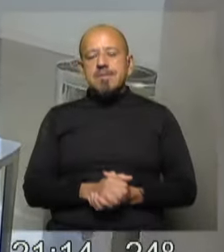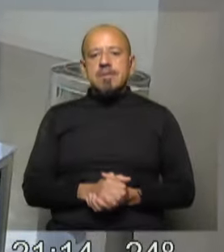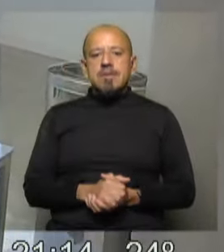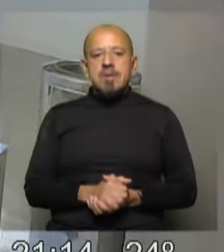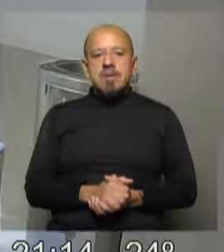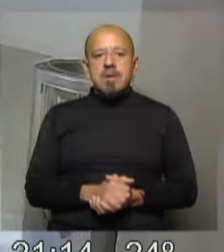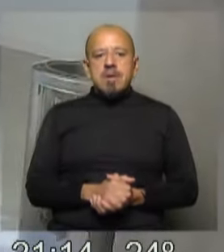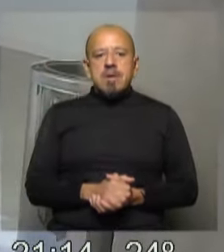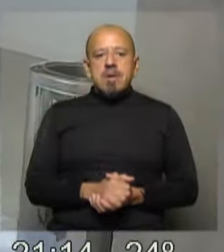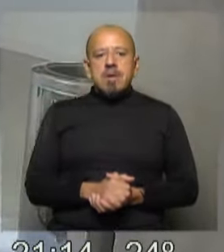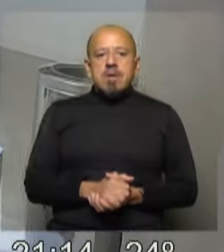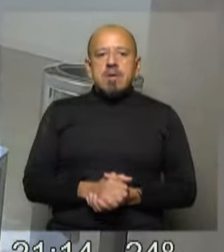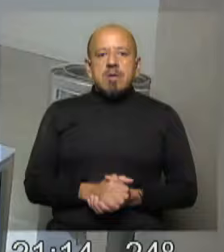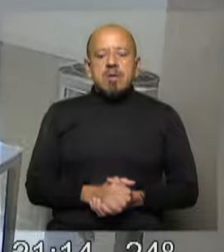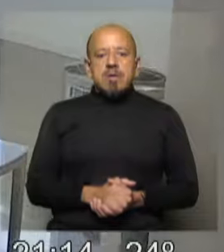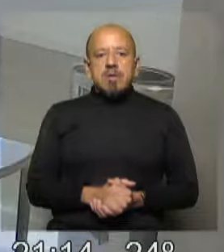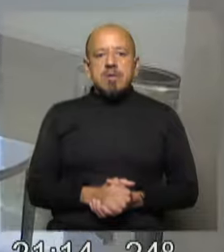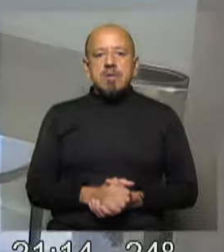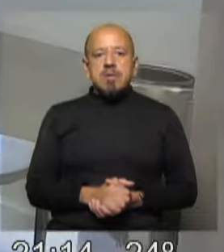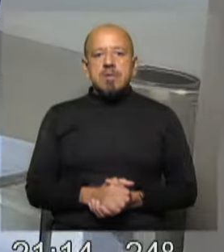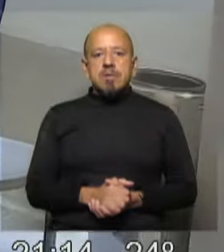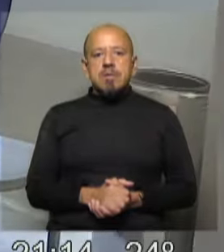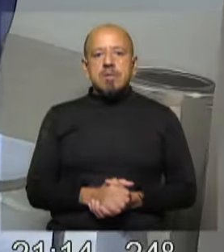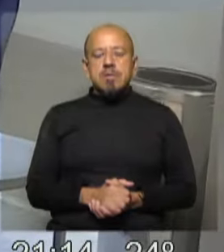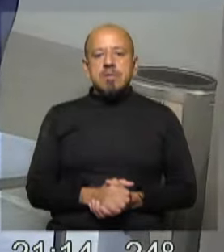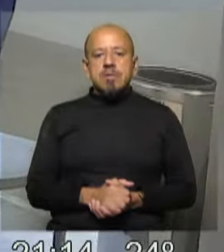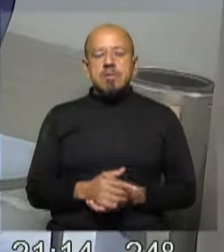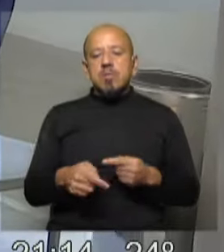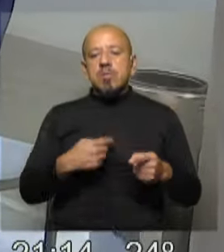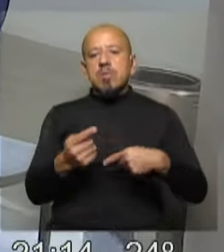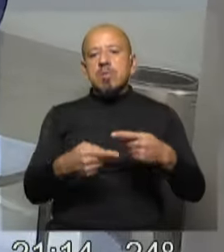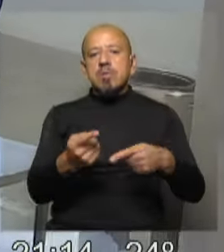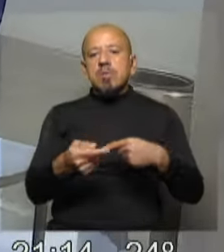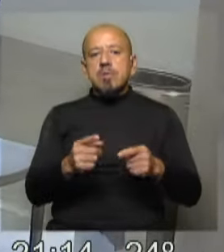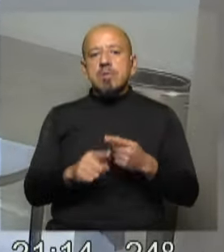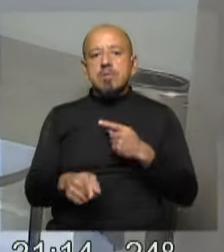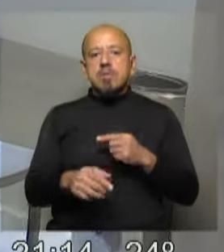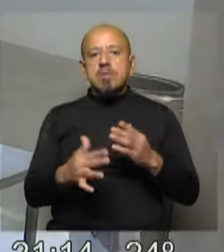Muchas gracias. Gracias. Compañeros, compañera divina universitaria